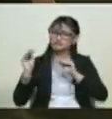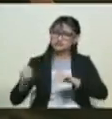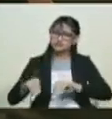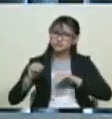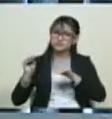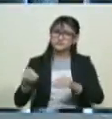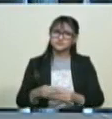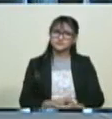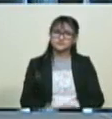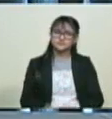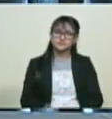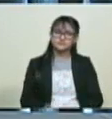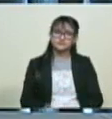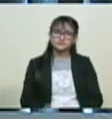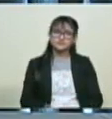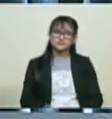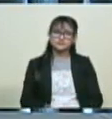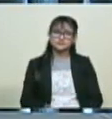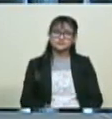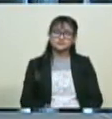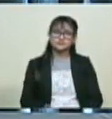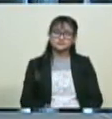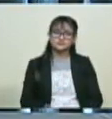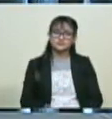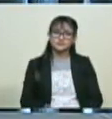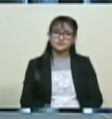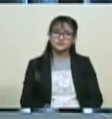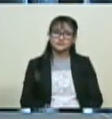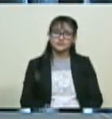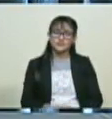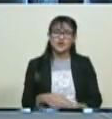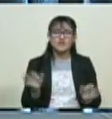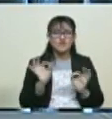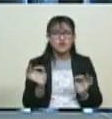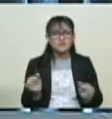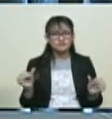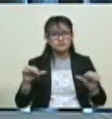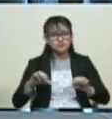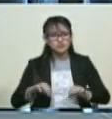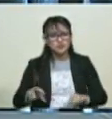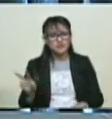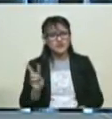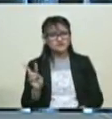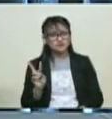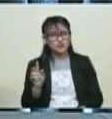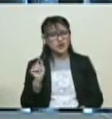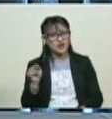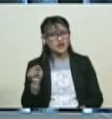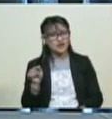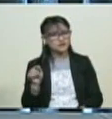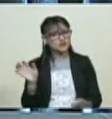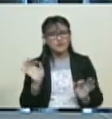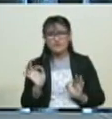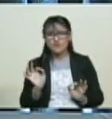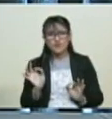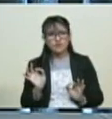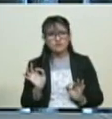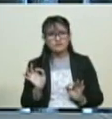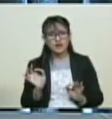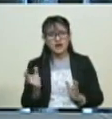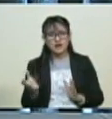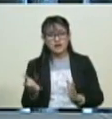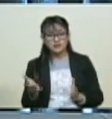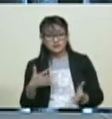el camino de la destrucción de venezuela no es el camino para el ascenso al poder de